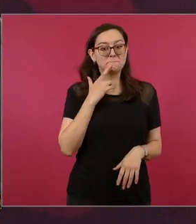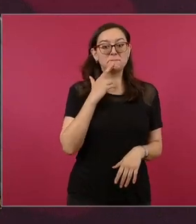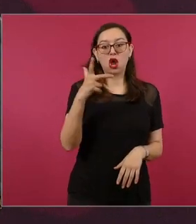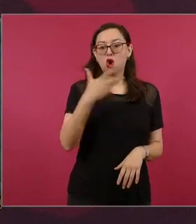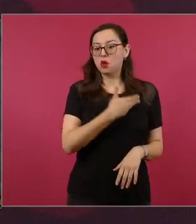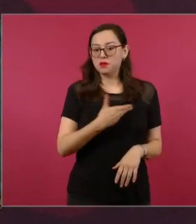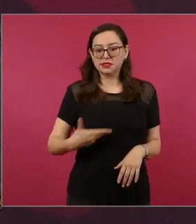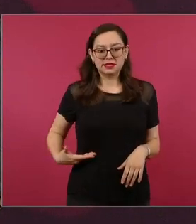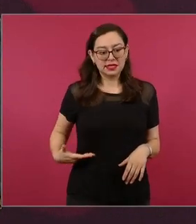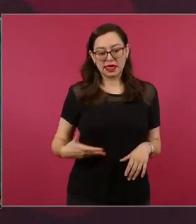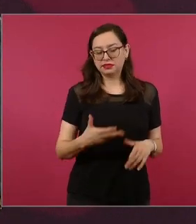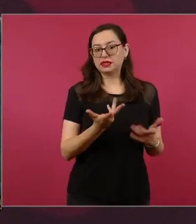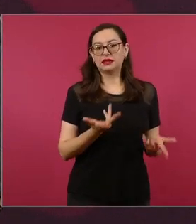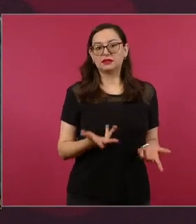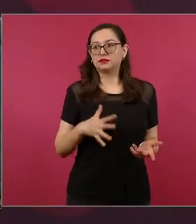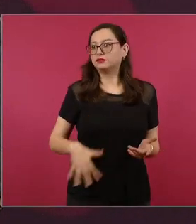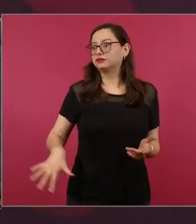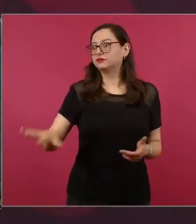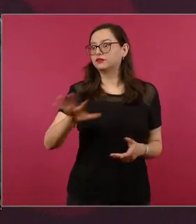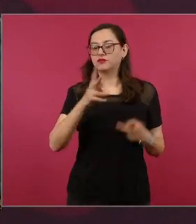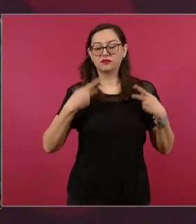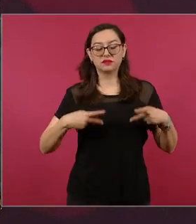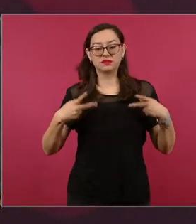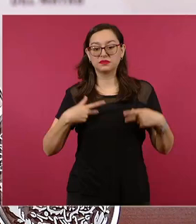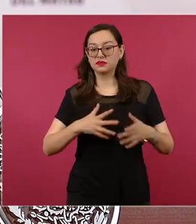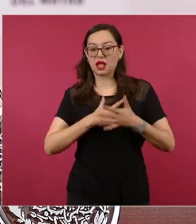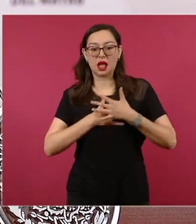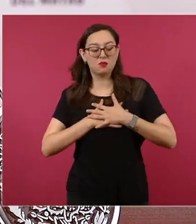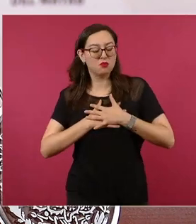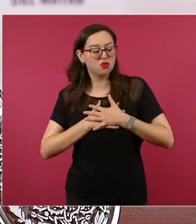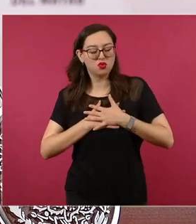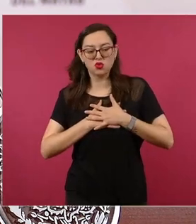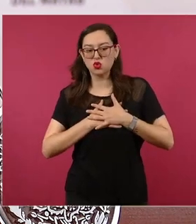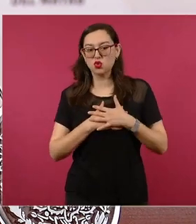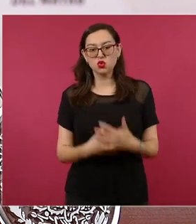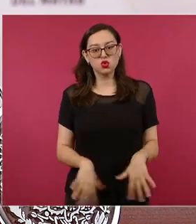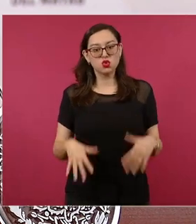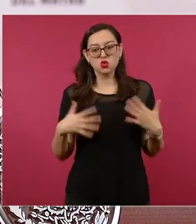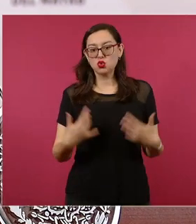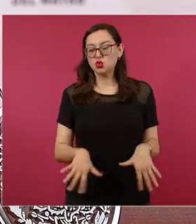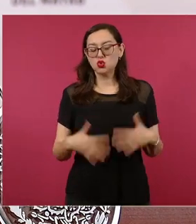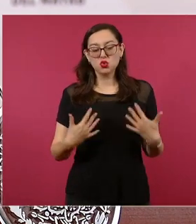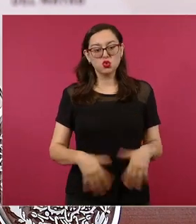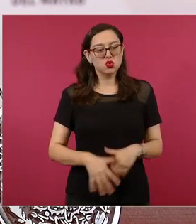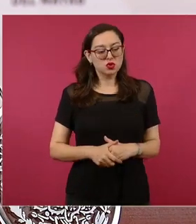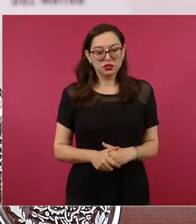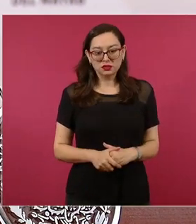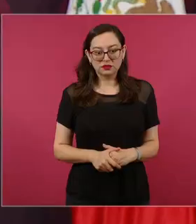un profundo amor al pueblo, nadie como él.